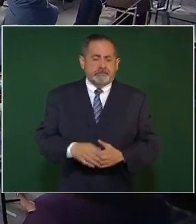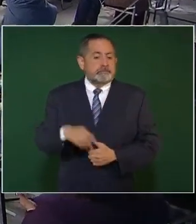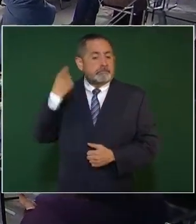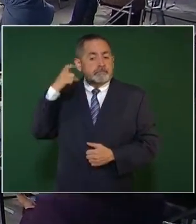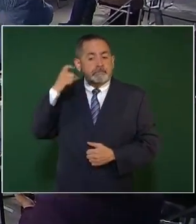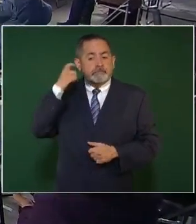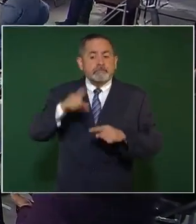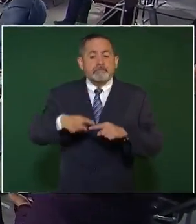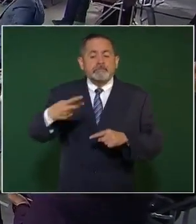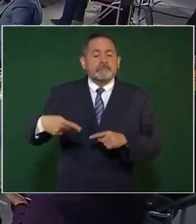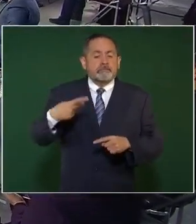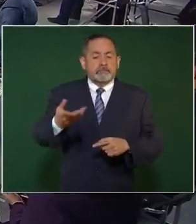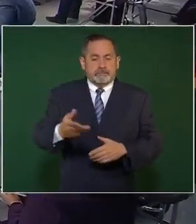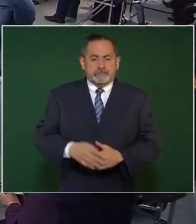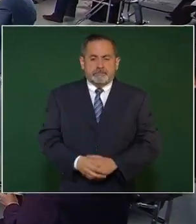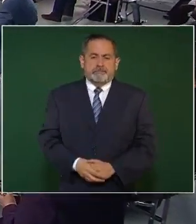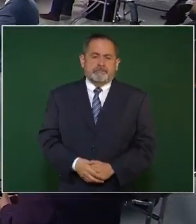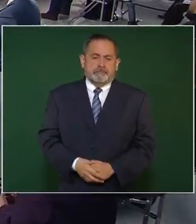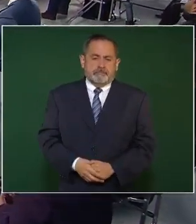Querétaro, vamos contigo.